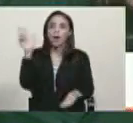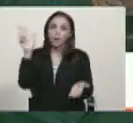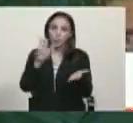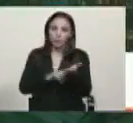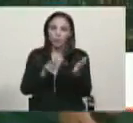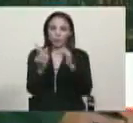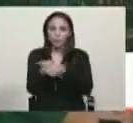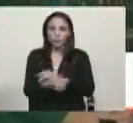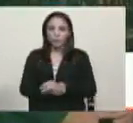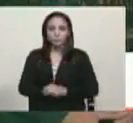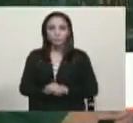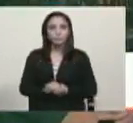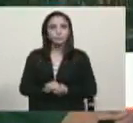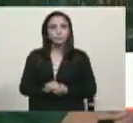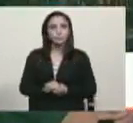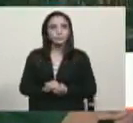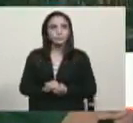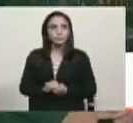camarada.